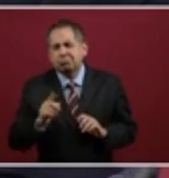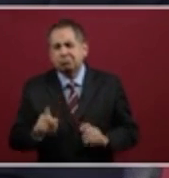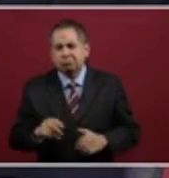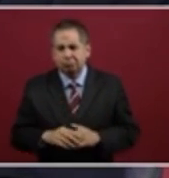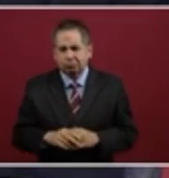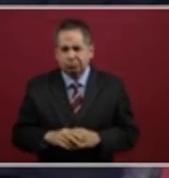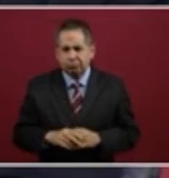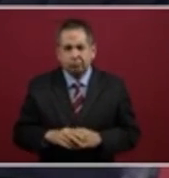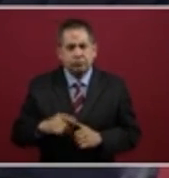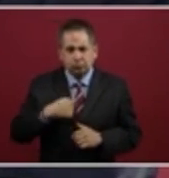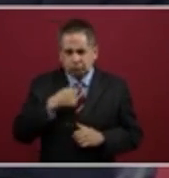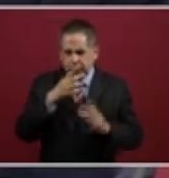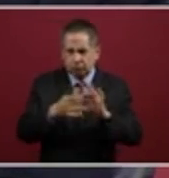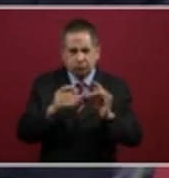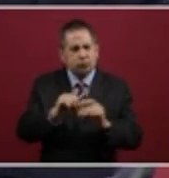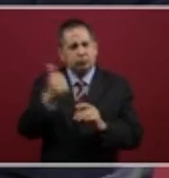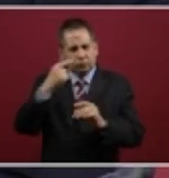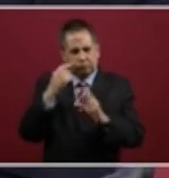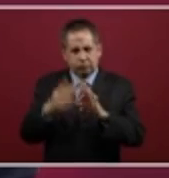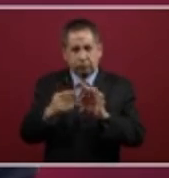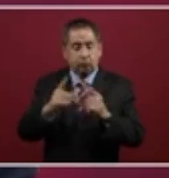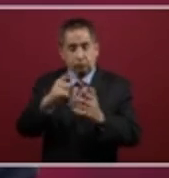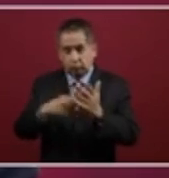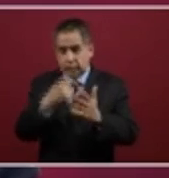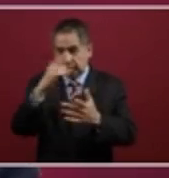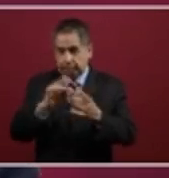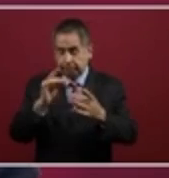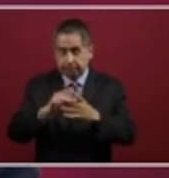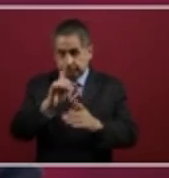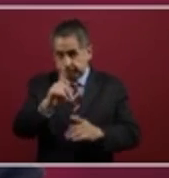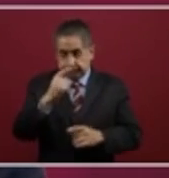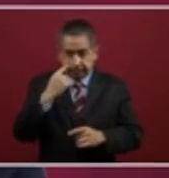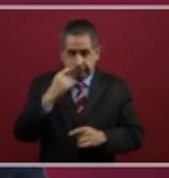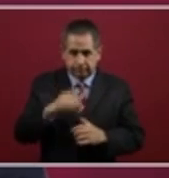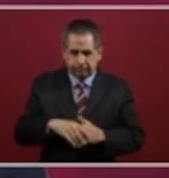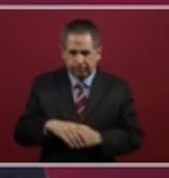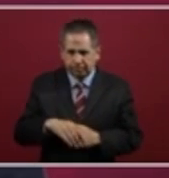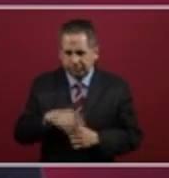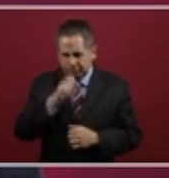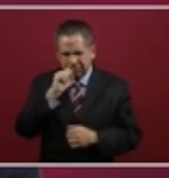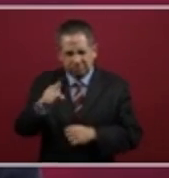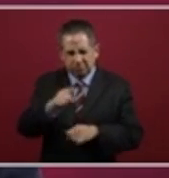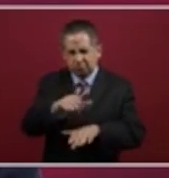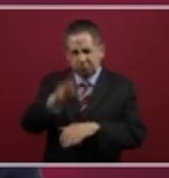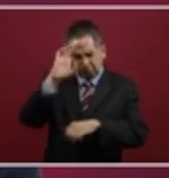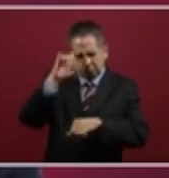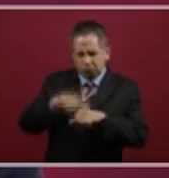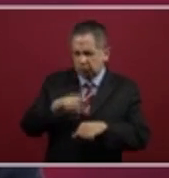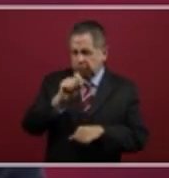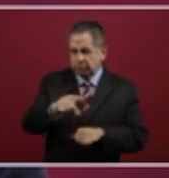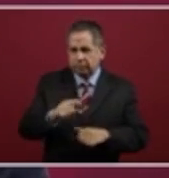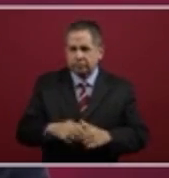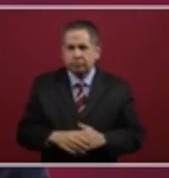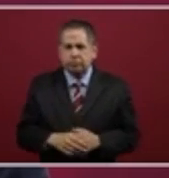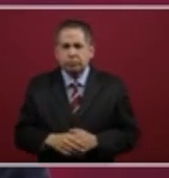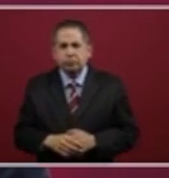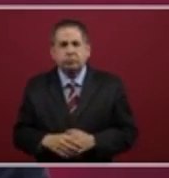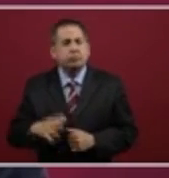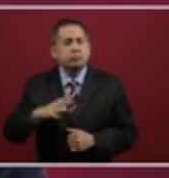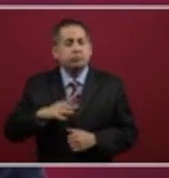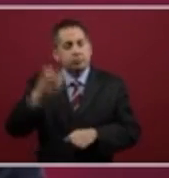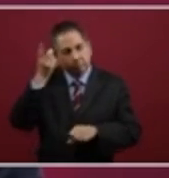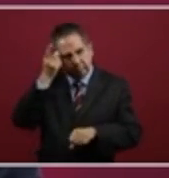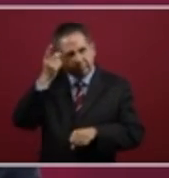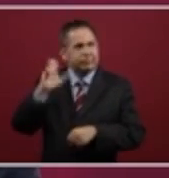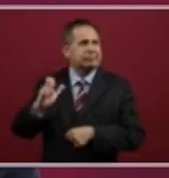les comento de otro asunto. Una vez, también con cultura, había un director de